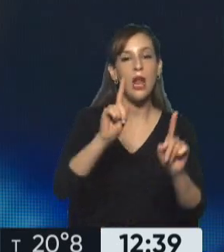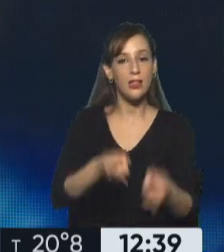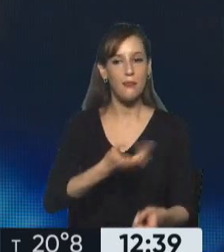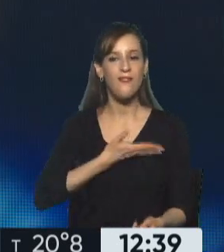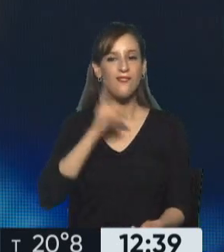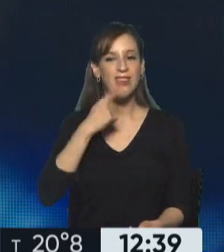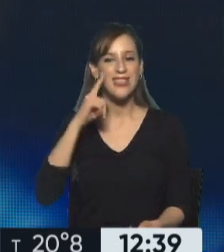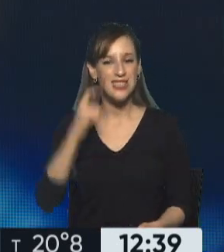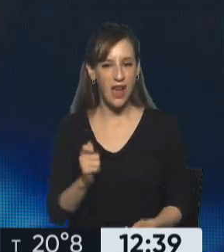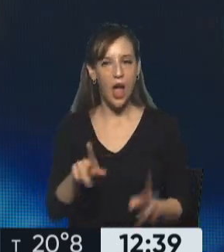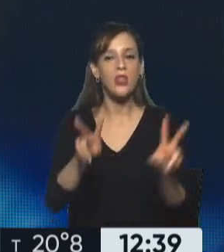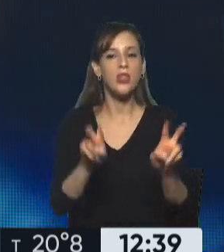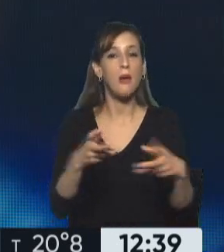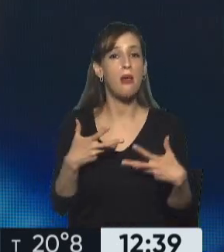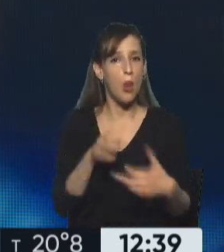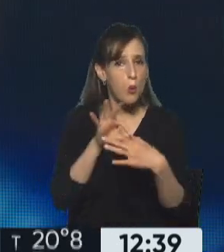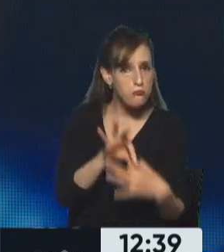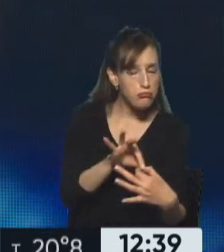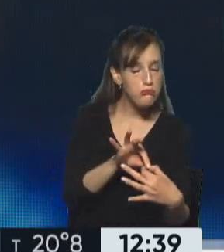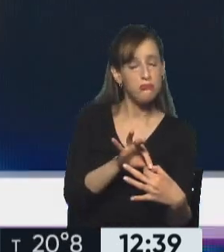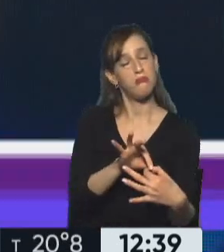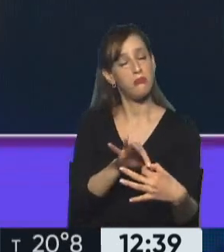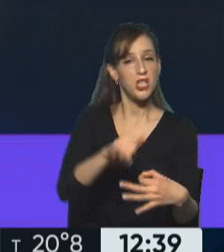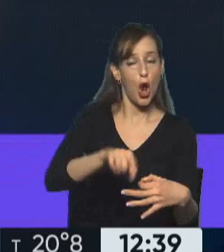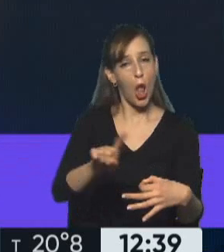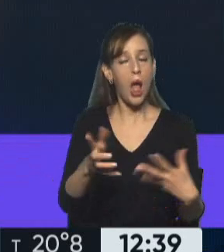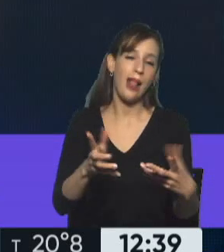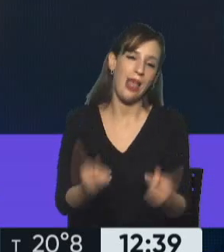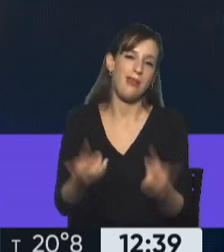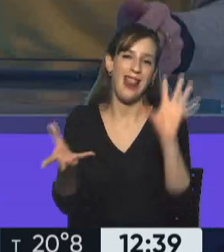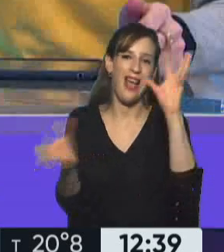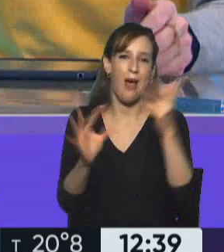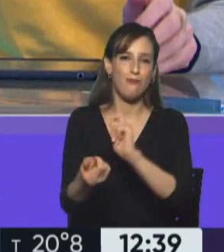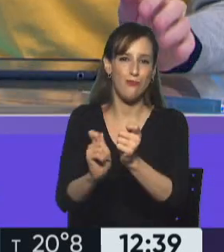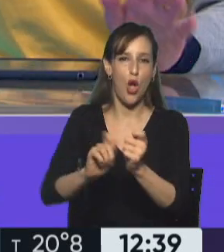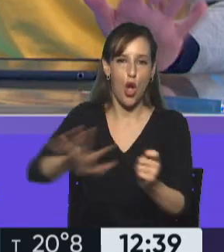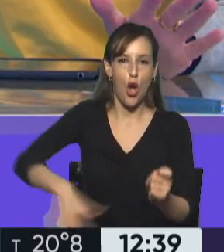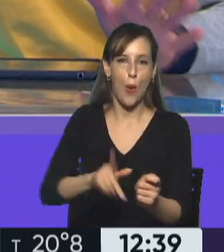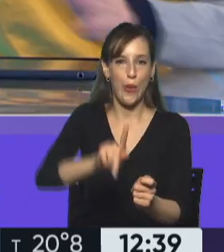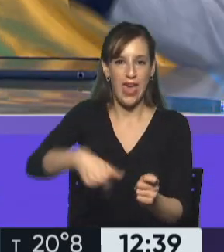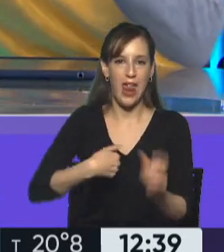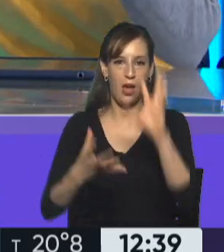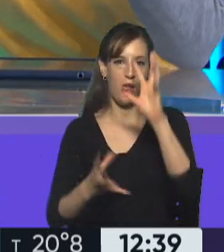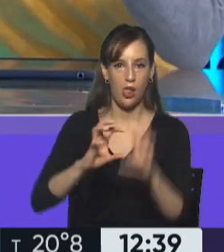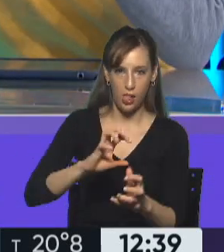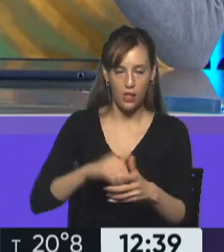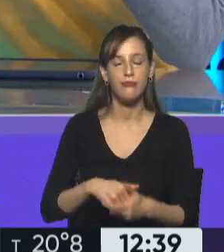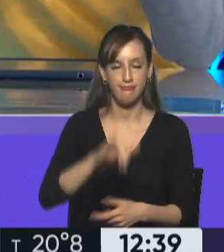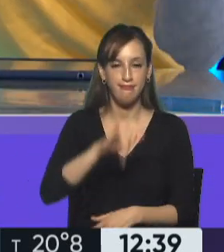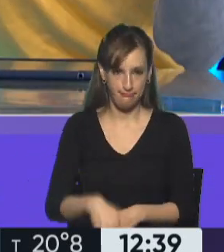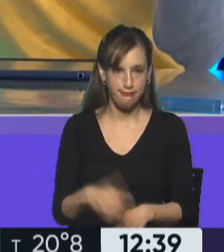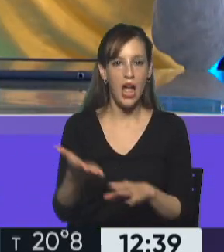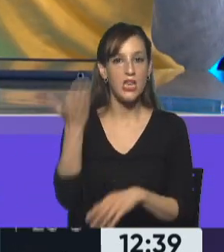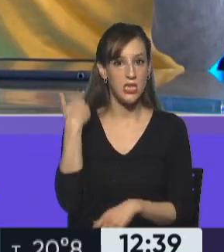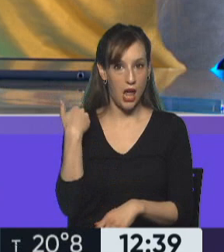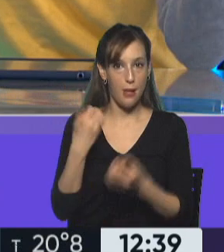directamente vinculados con la salud o sí porque el cambio climático bueno también nos afecta exactamente bueno ayer empezó la